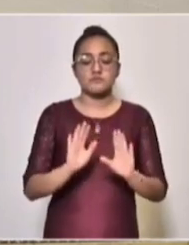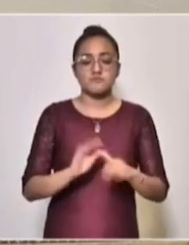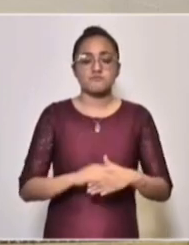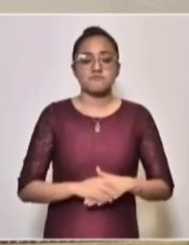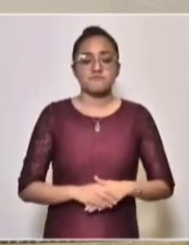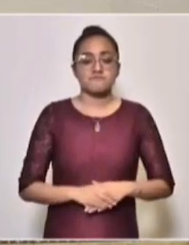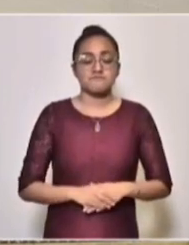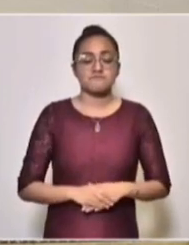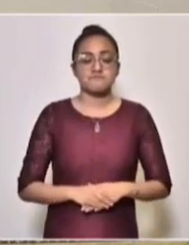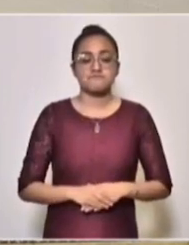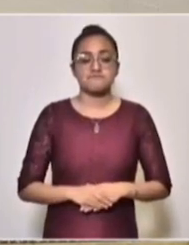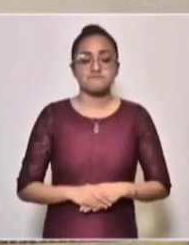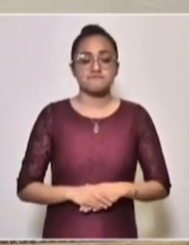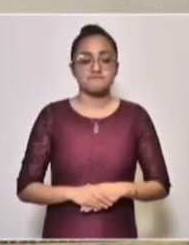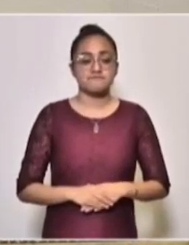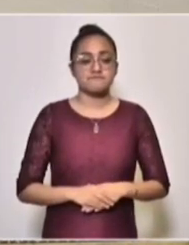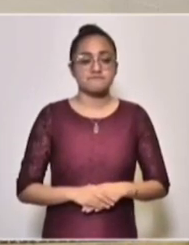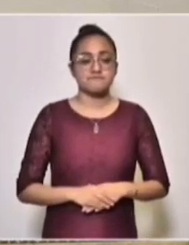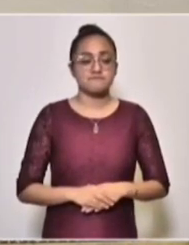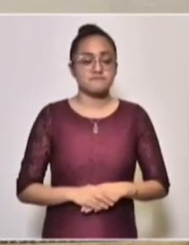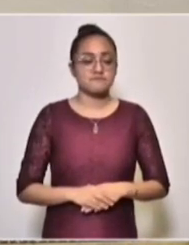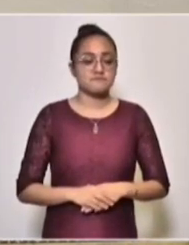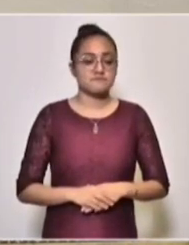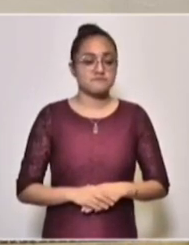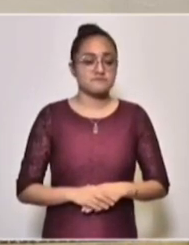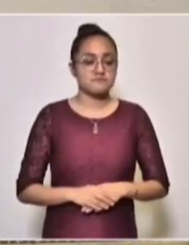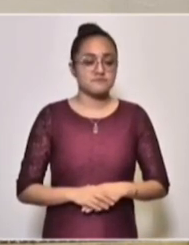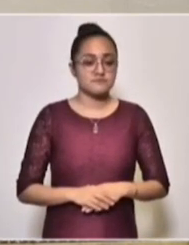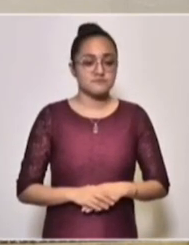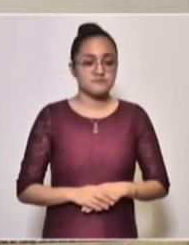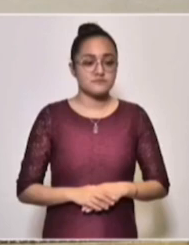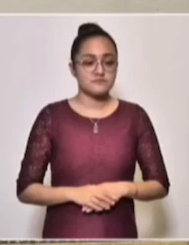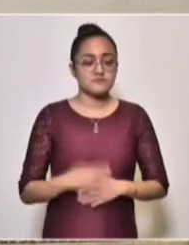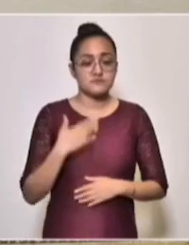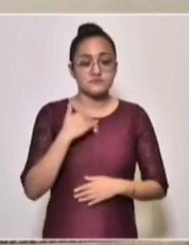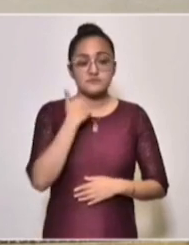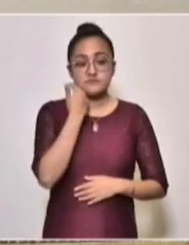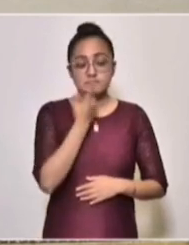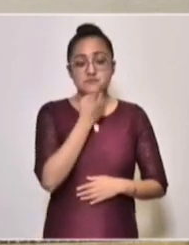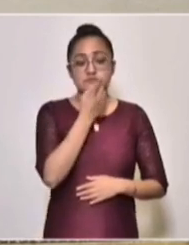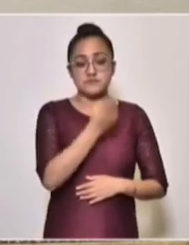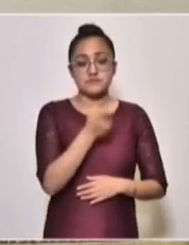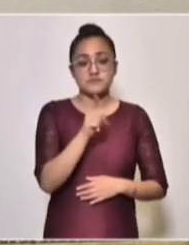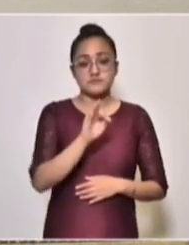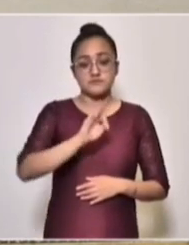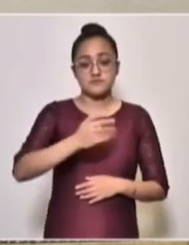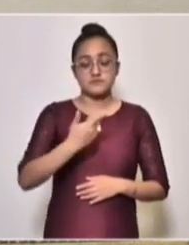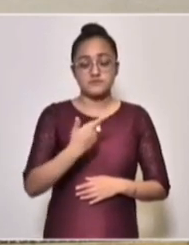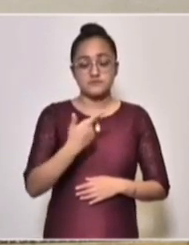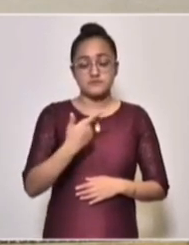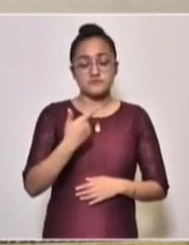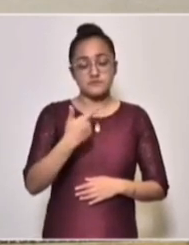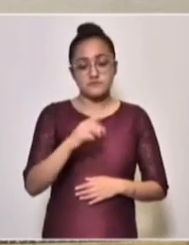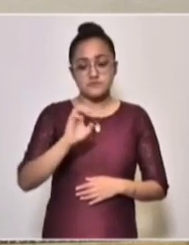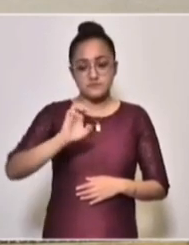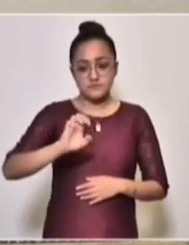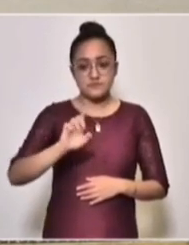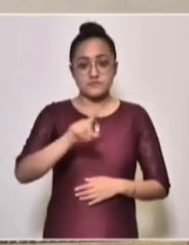momento. Yo nada más les quiero decir que le toca a la Fiscalía dar